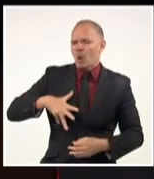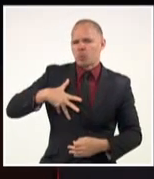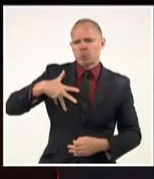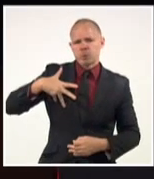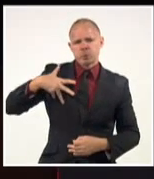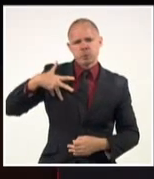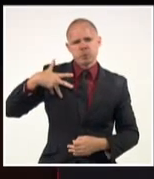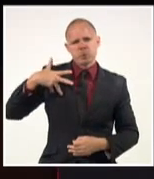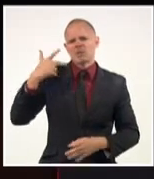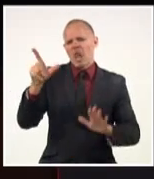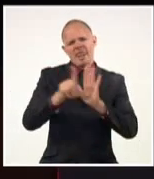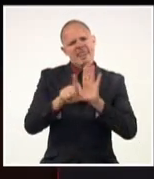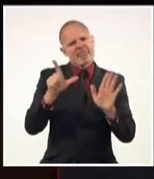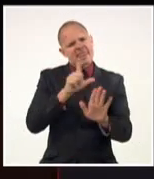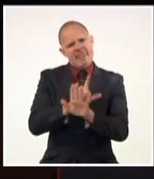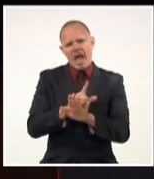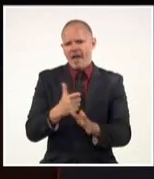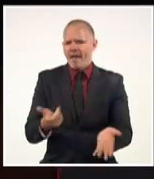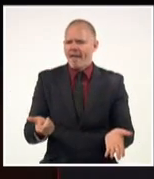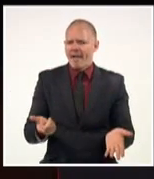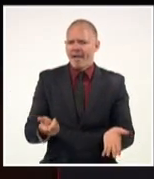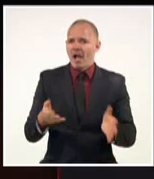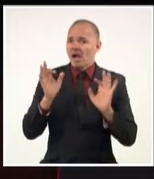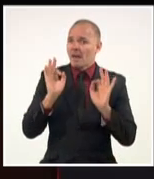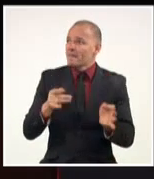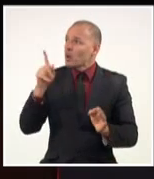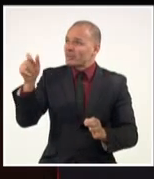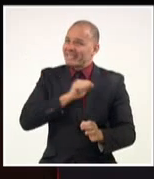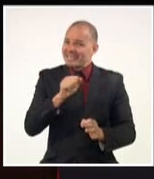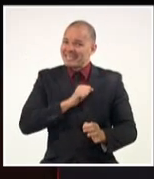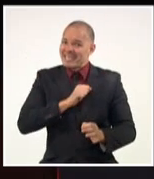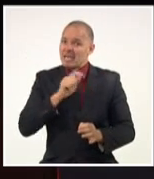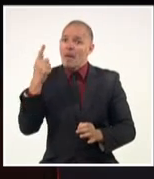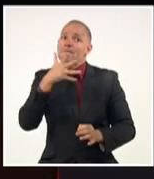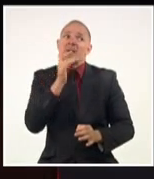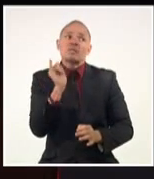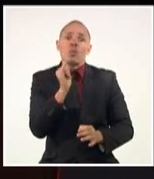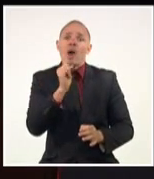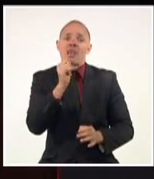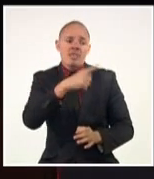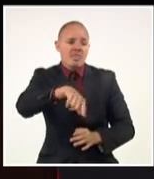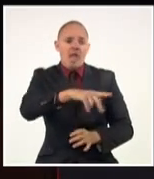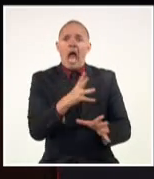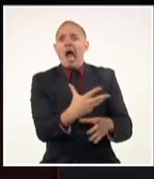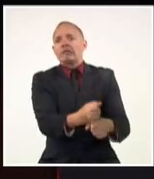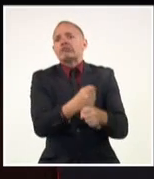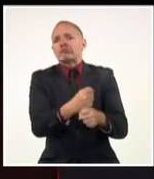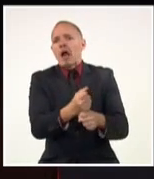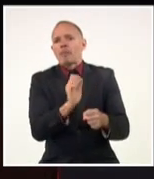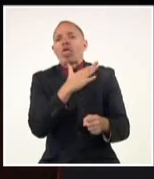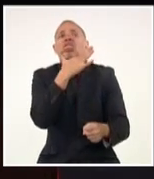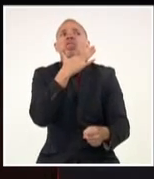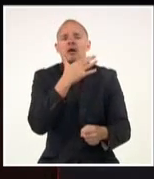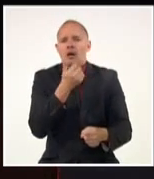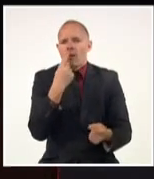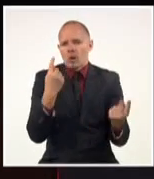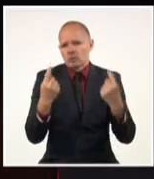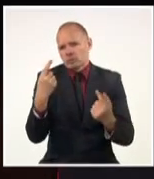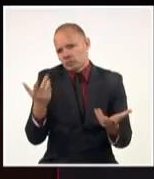es pretender la rendición de un país por hambre y necesidad, si no quitan el